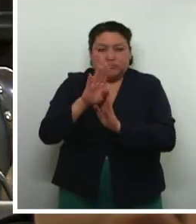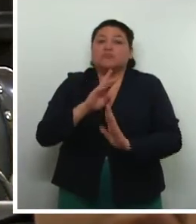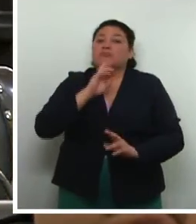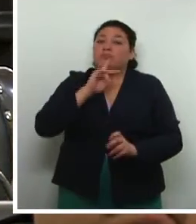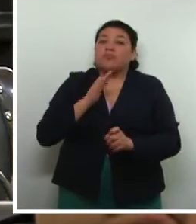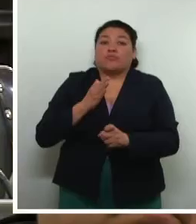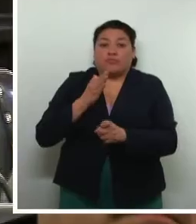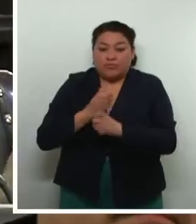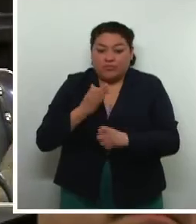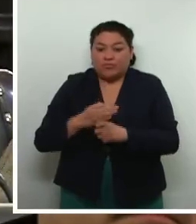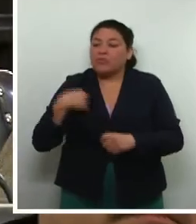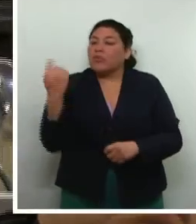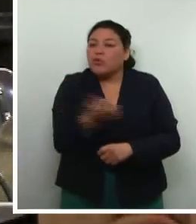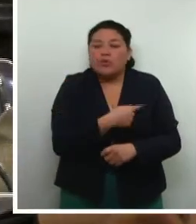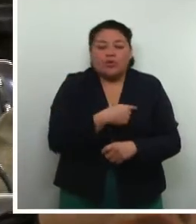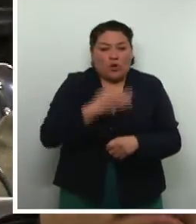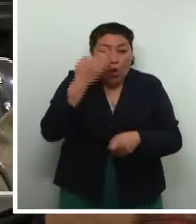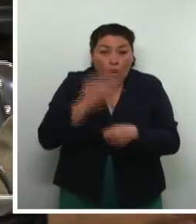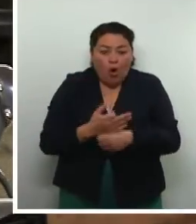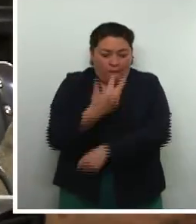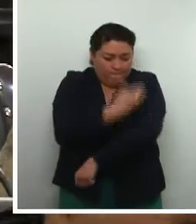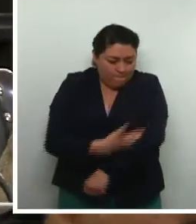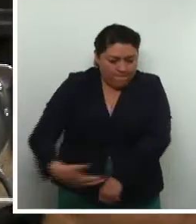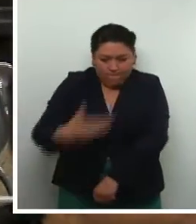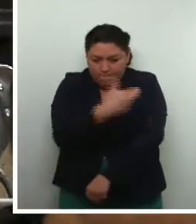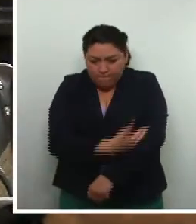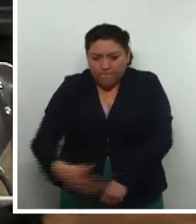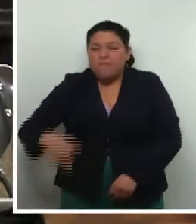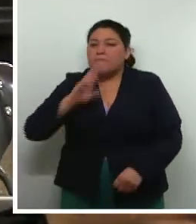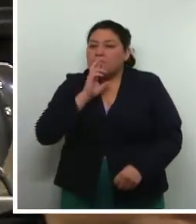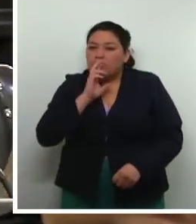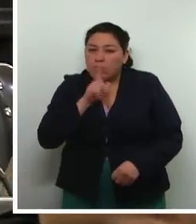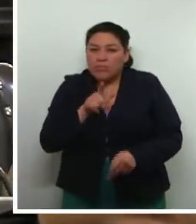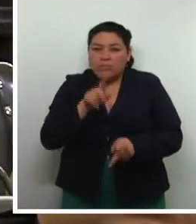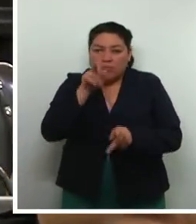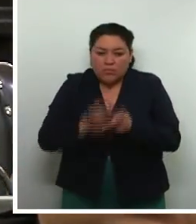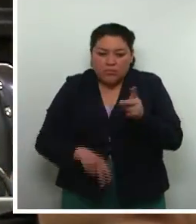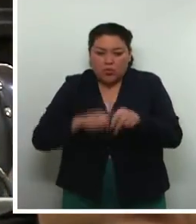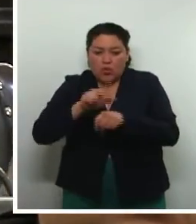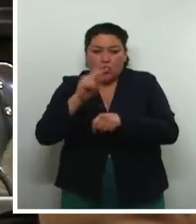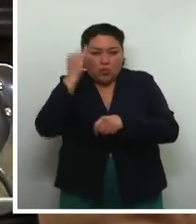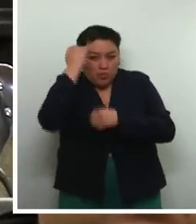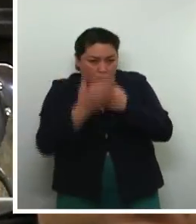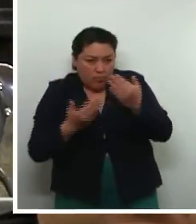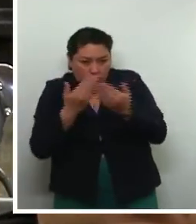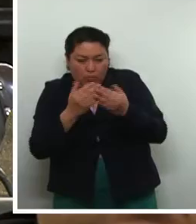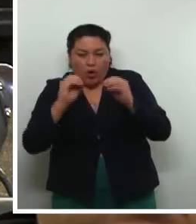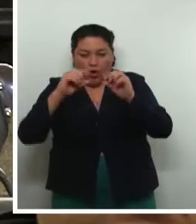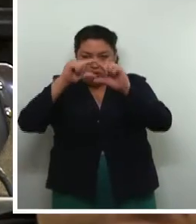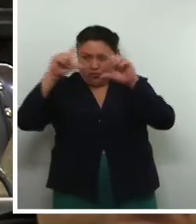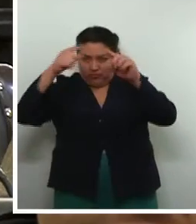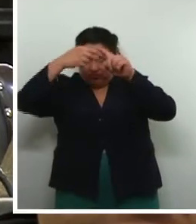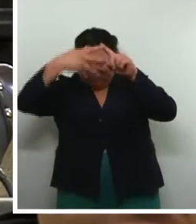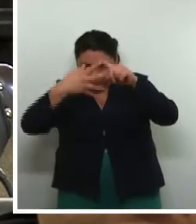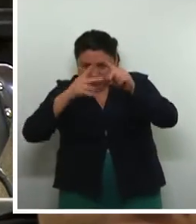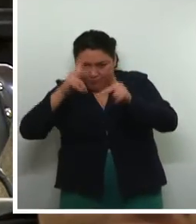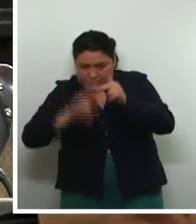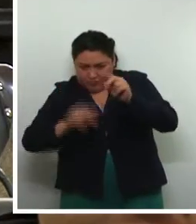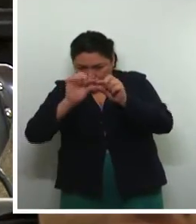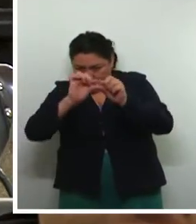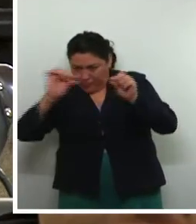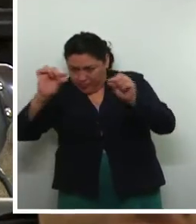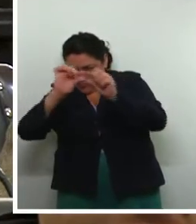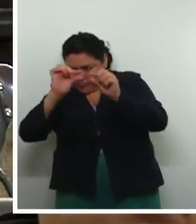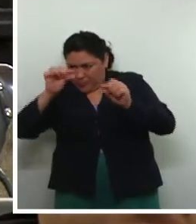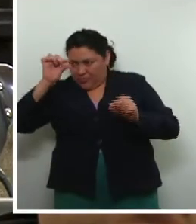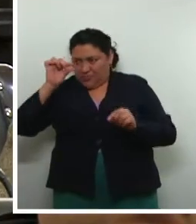que podamos todos en este ejercicio apartar un numeral o un subinciso de un artículo y regresar